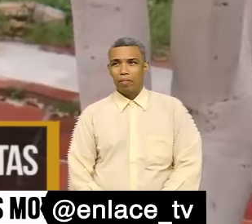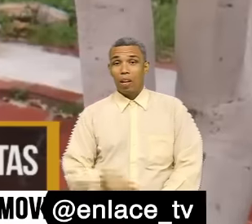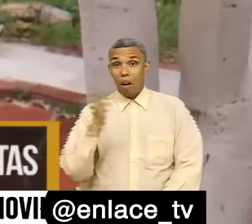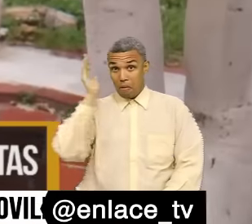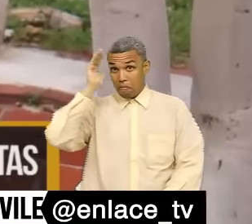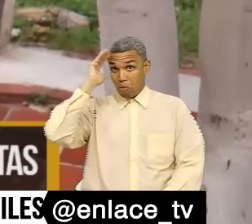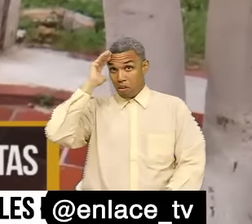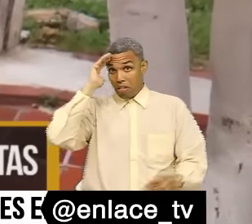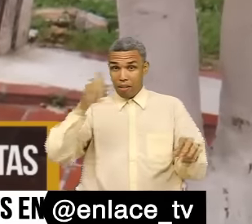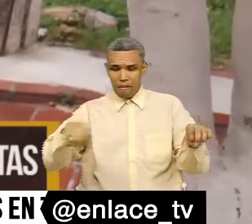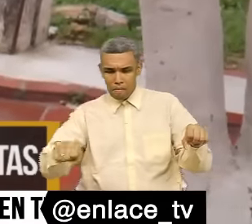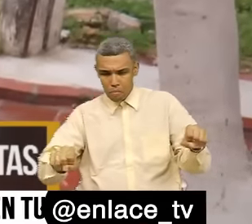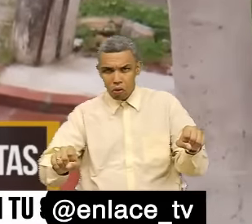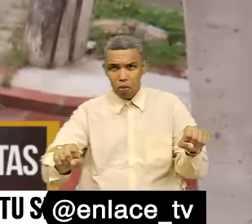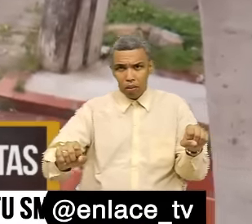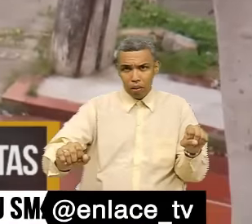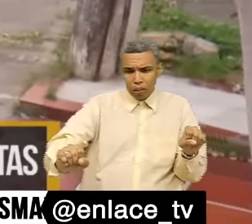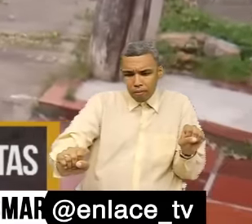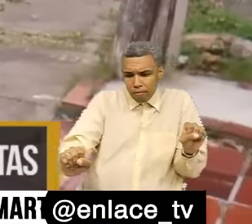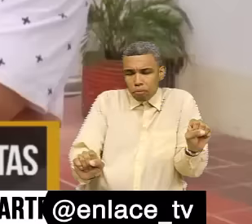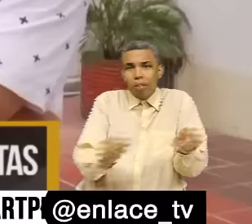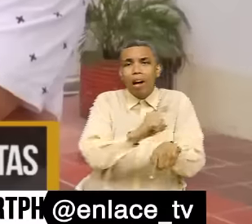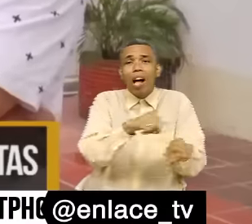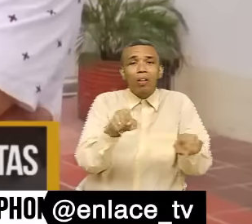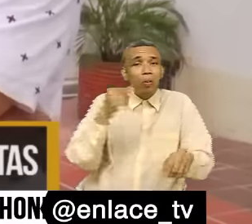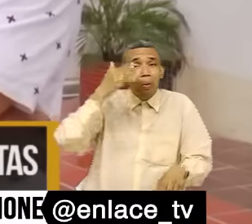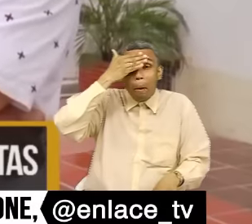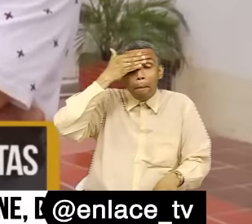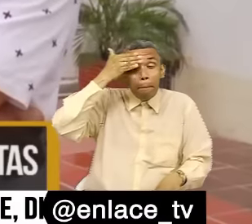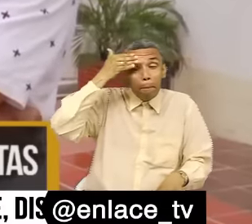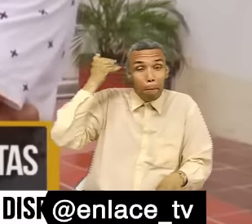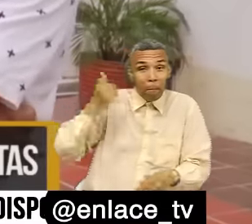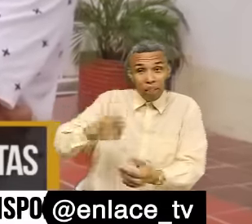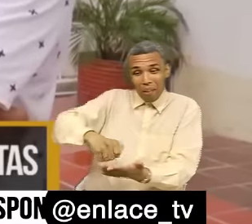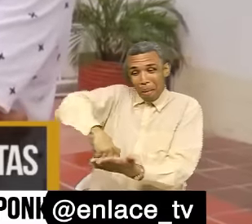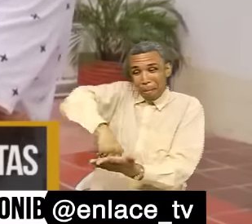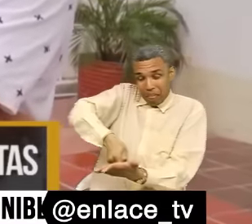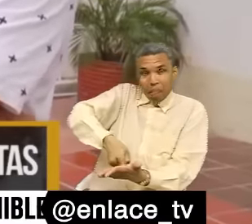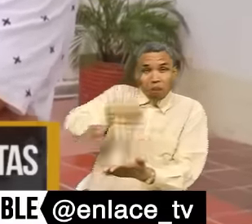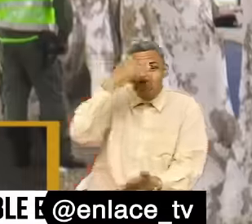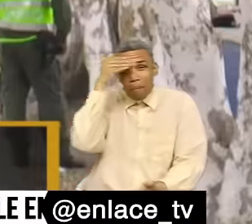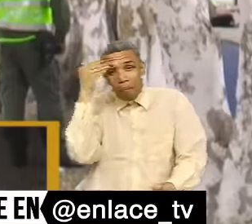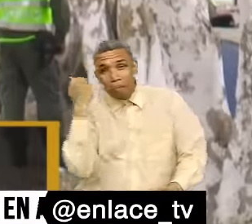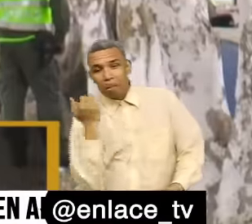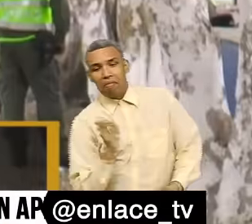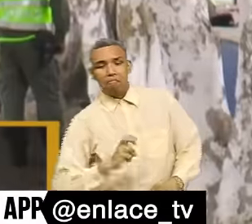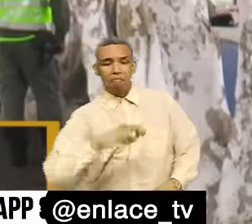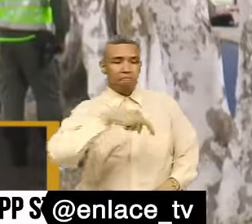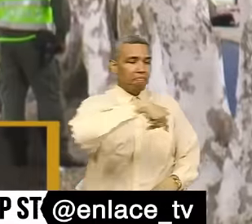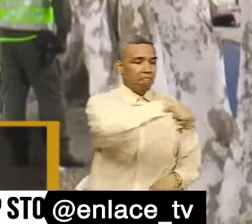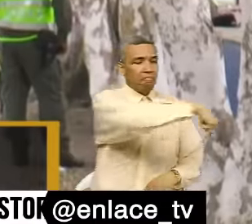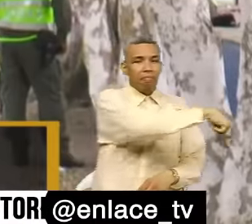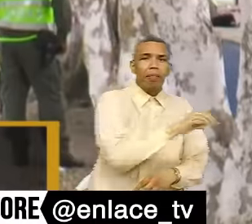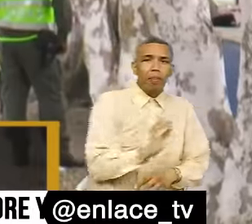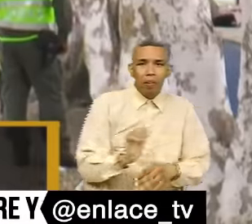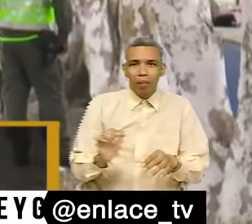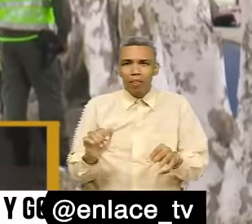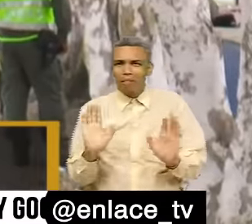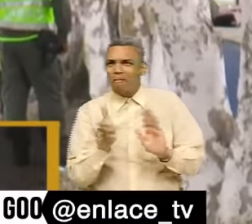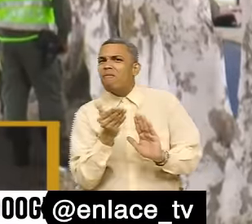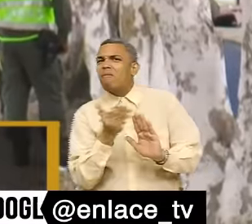ciudad mediante la modalidad de alada, la Policía del Magdalena Medio adelanta campaña de prevención a la ciudadanía. Estamos realizando aquí en Barrio La Libertad